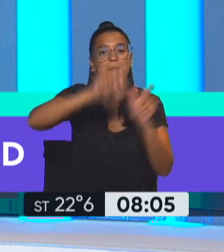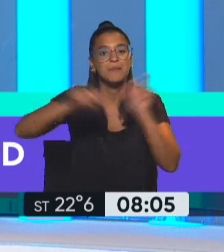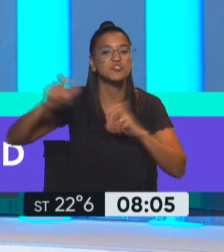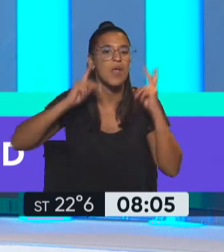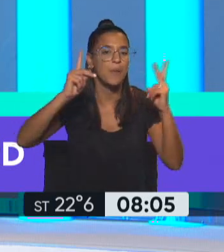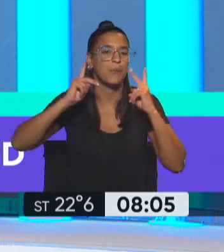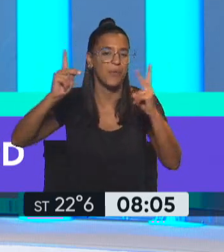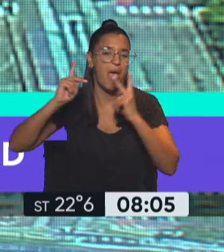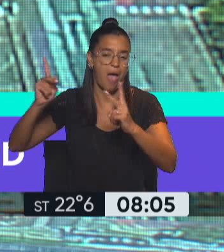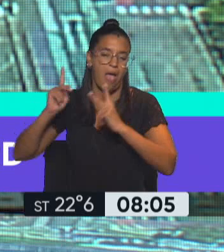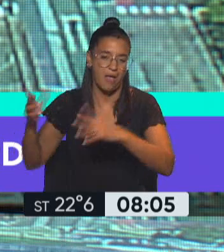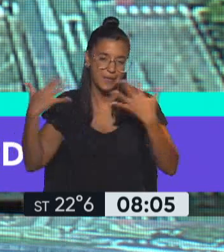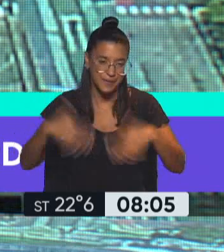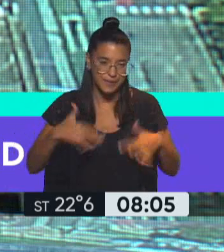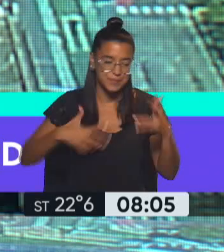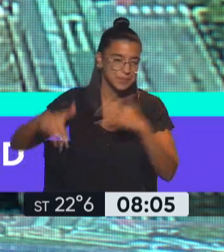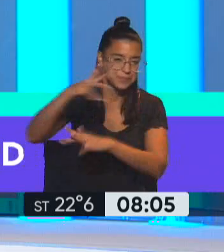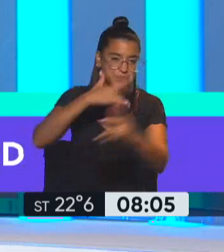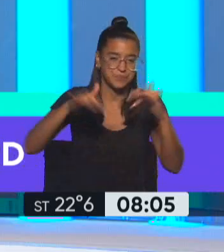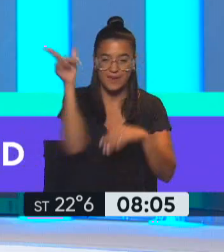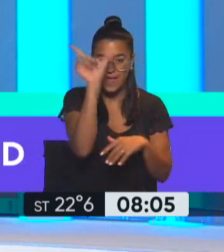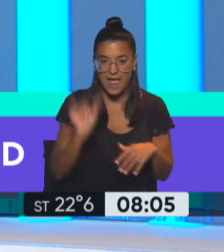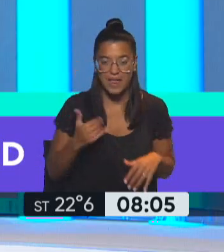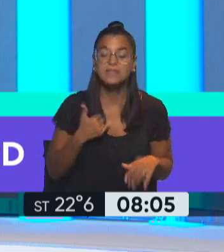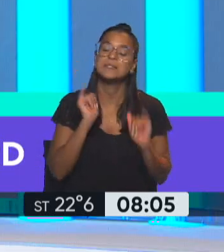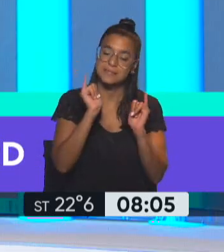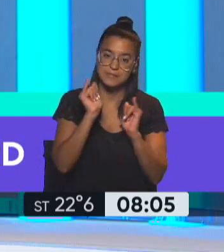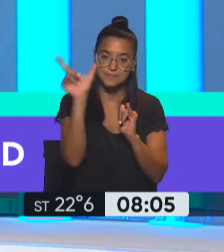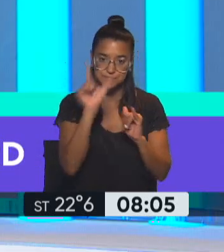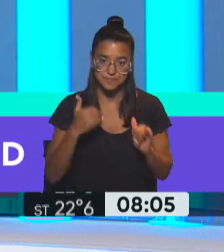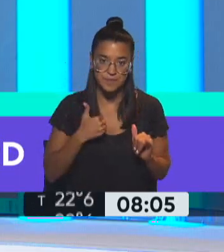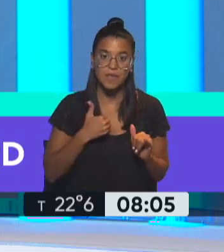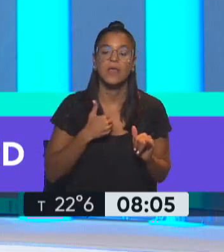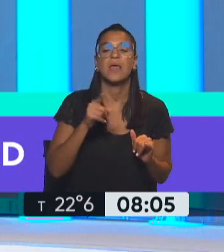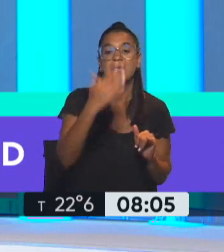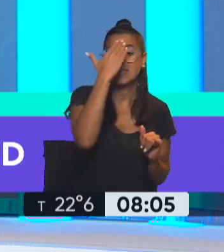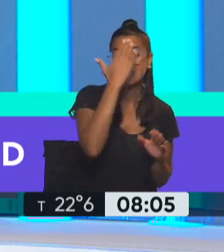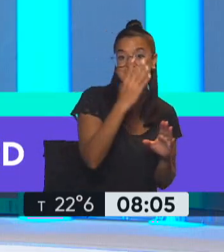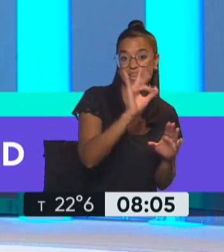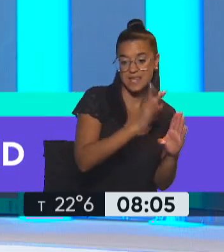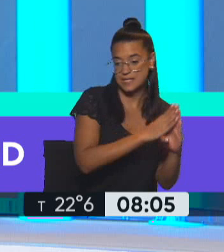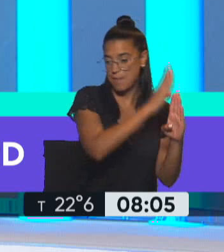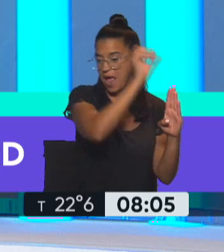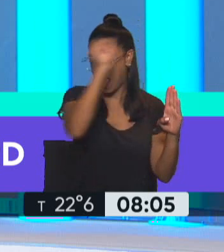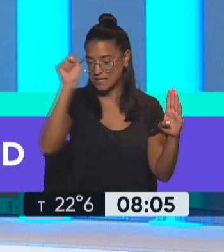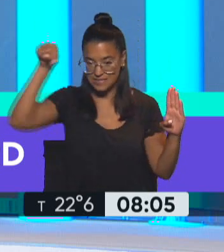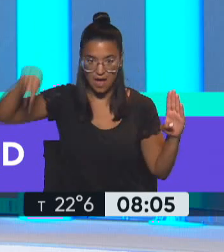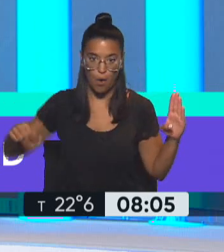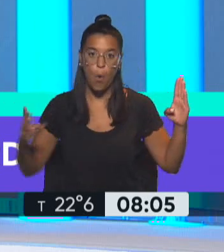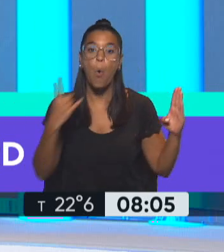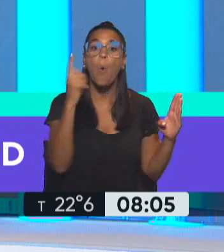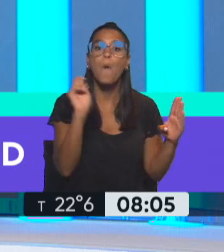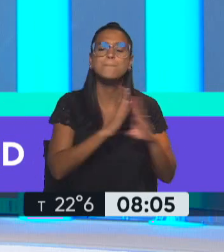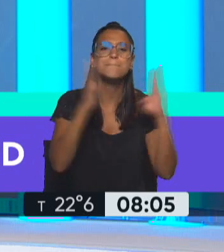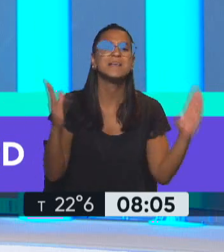que utilizaron en todo el país y en todo el país deje del 15 de diciembre para causa en un mes 10